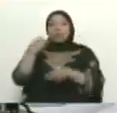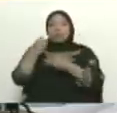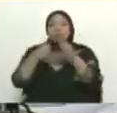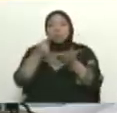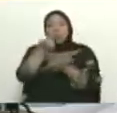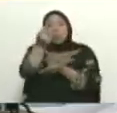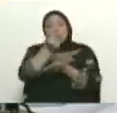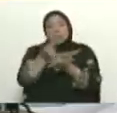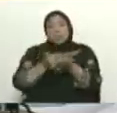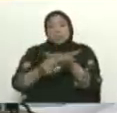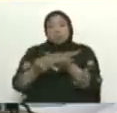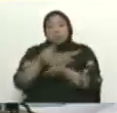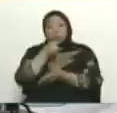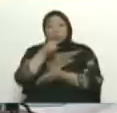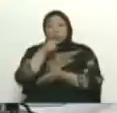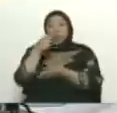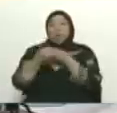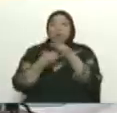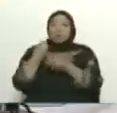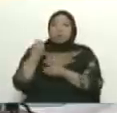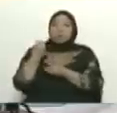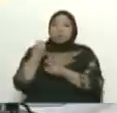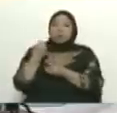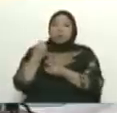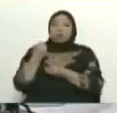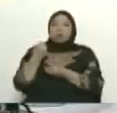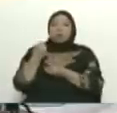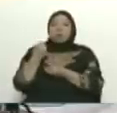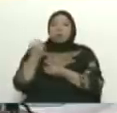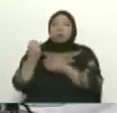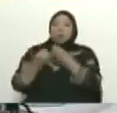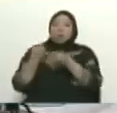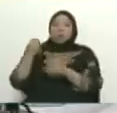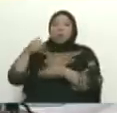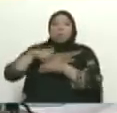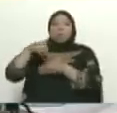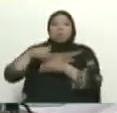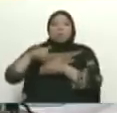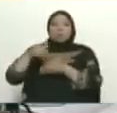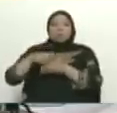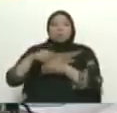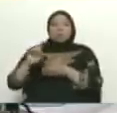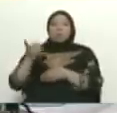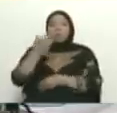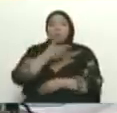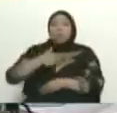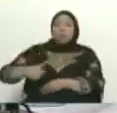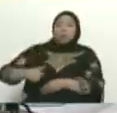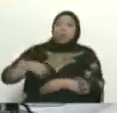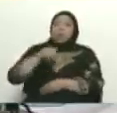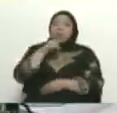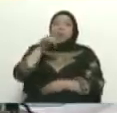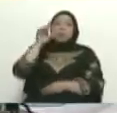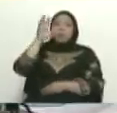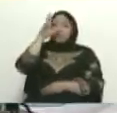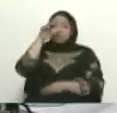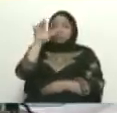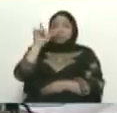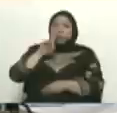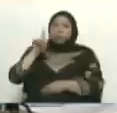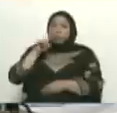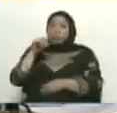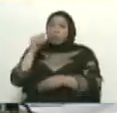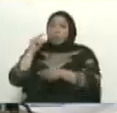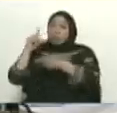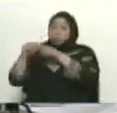que estableció y que ejecutó Tibisay Lucena, le hagan sus elecciones primarias. Esos que le insultan por las redes